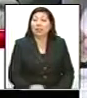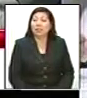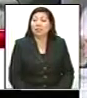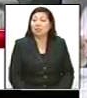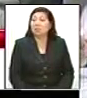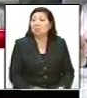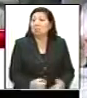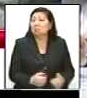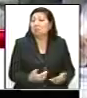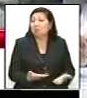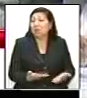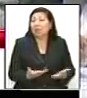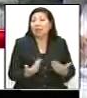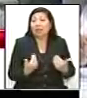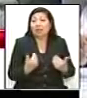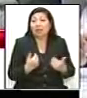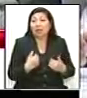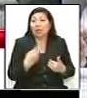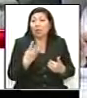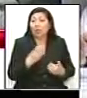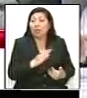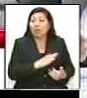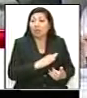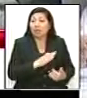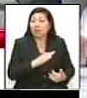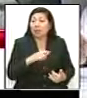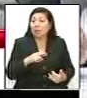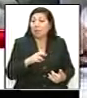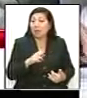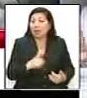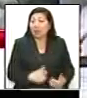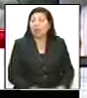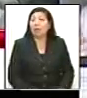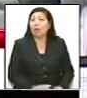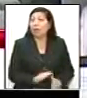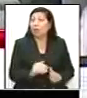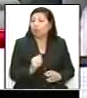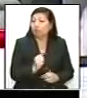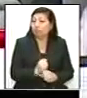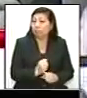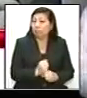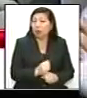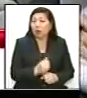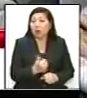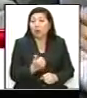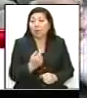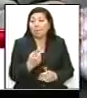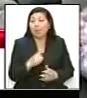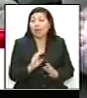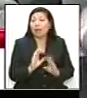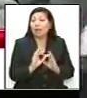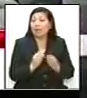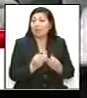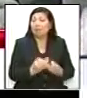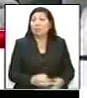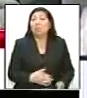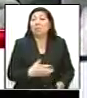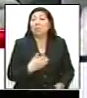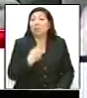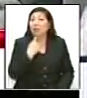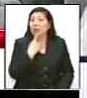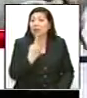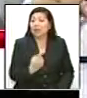bueno, vamos a tener 4 fiscalías penales, 2 en función de otras para familia. Eso es lo que podríamos llamar